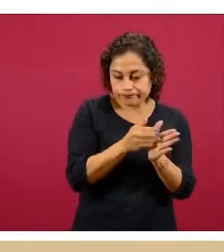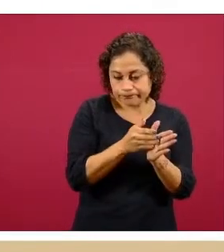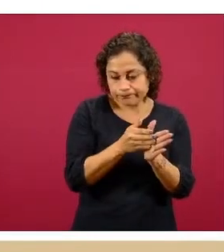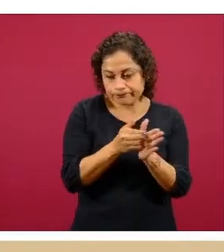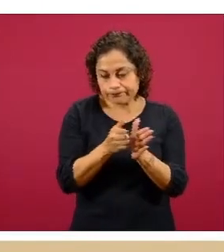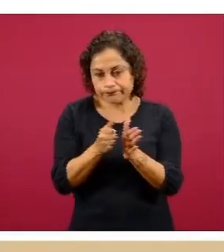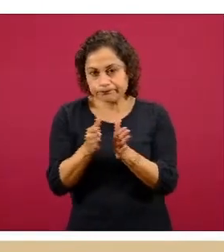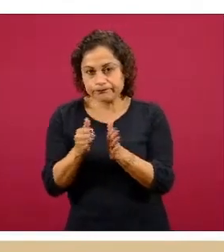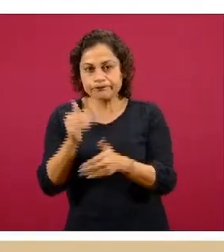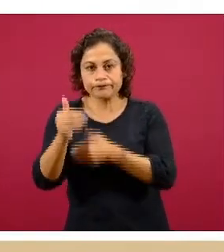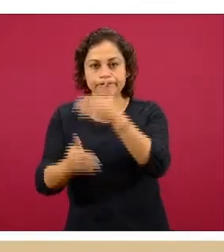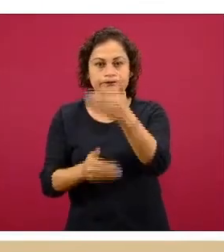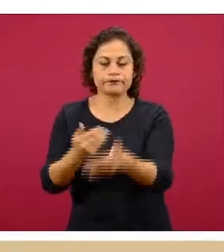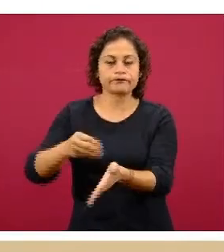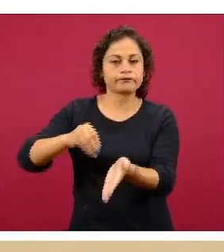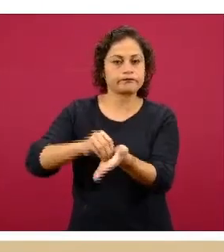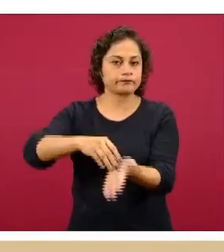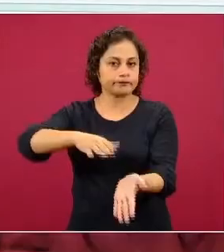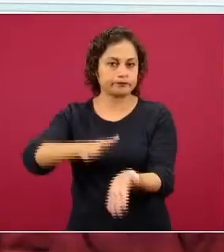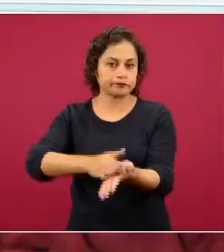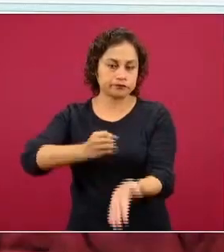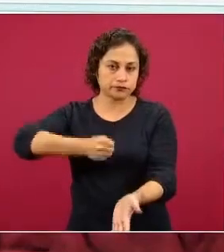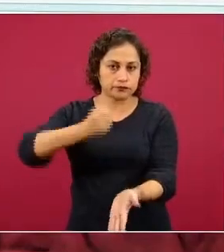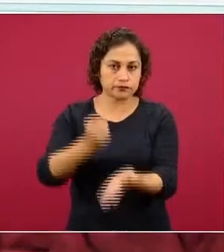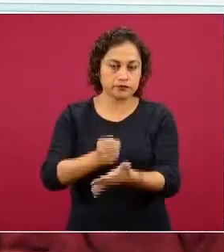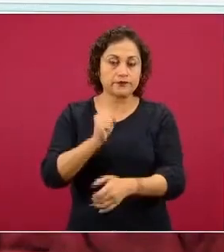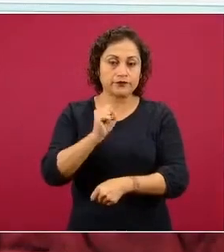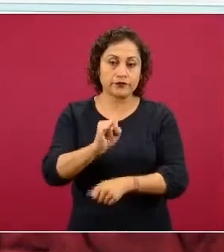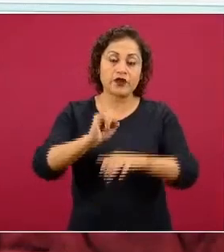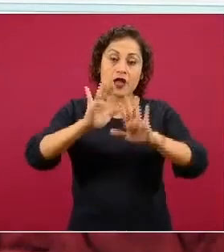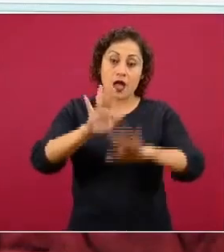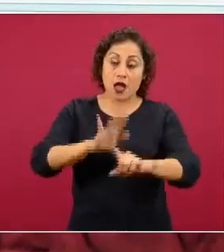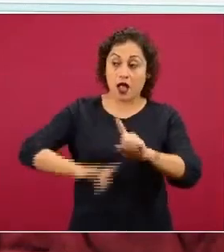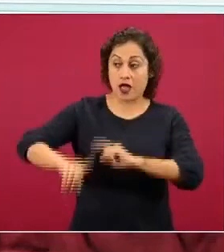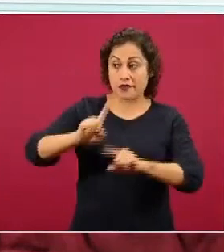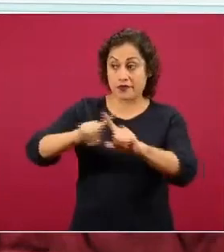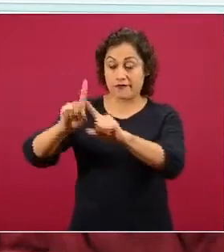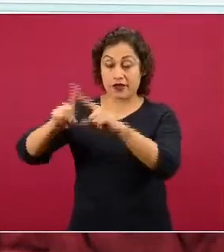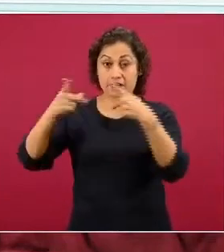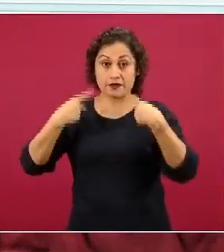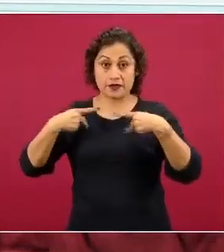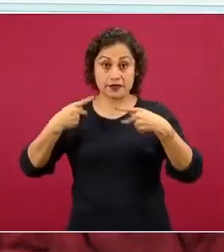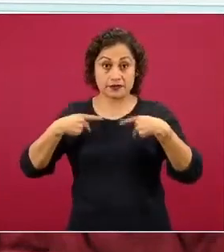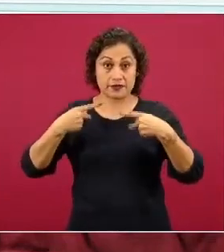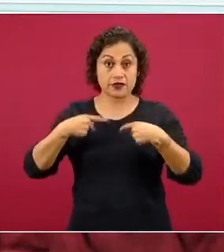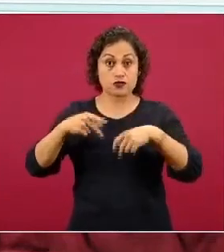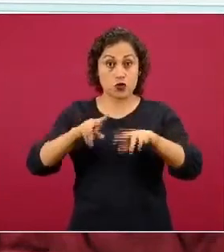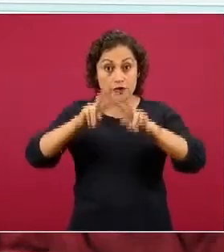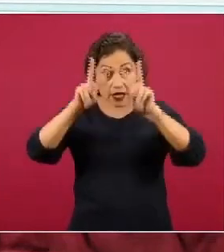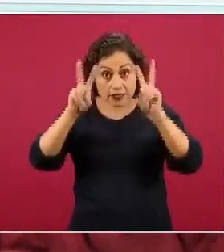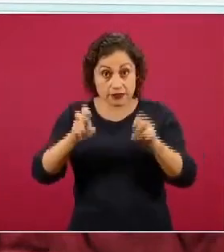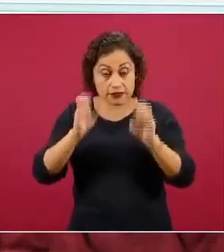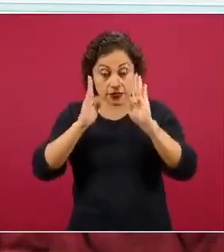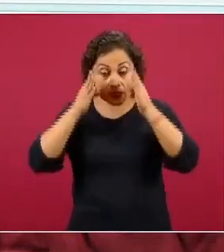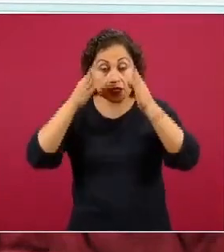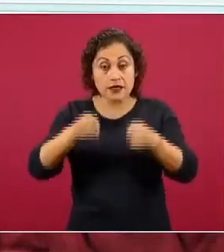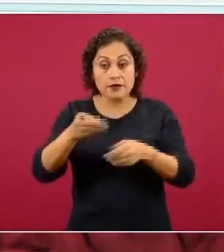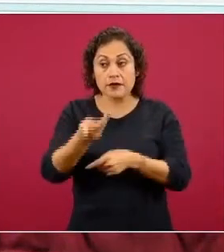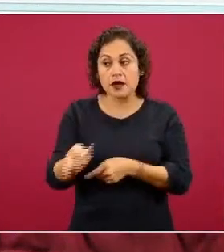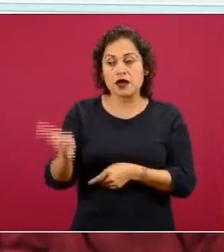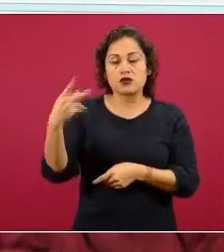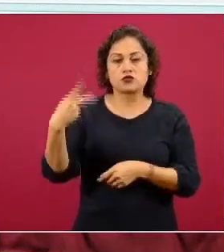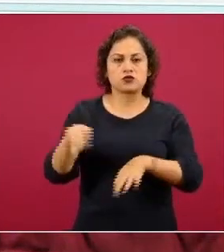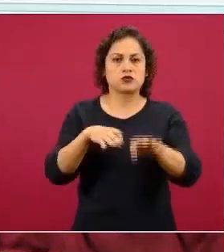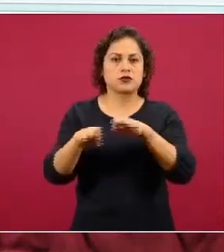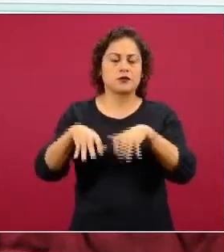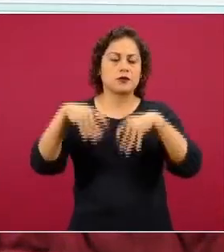muy importante y quiero agradecer a todos los equipos jurisdiccionales que tienen una labor muy importante durante todas estas